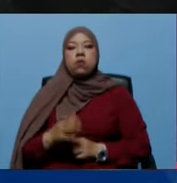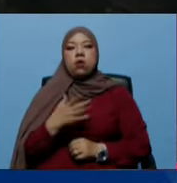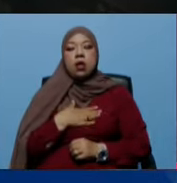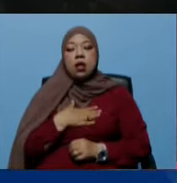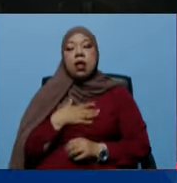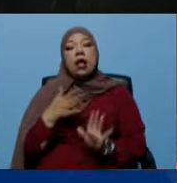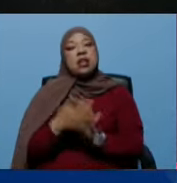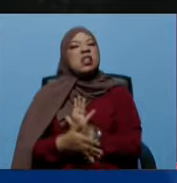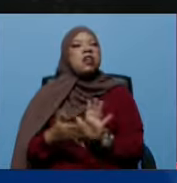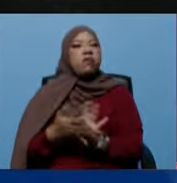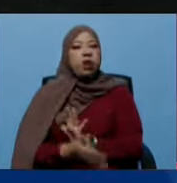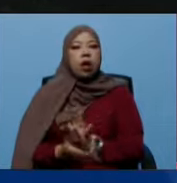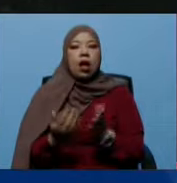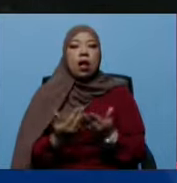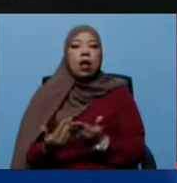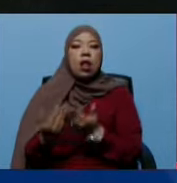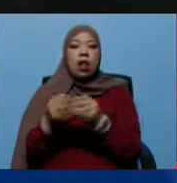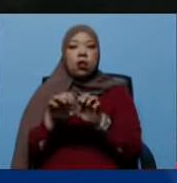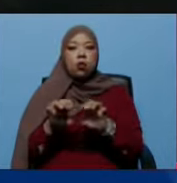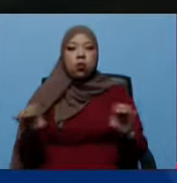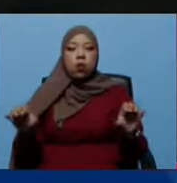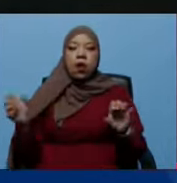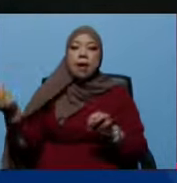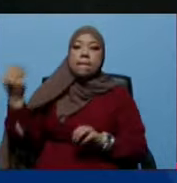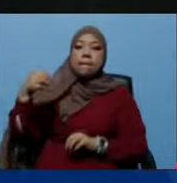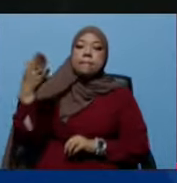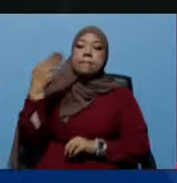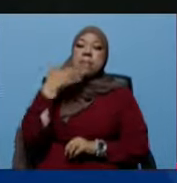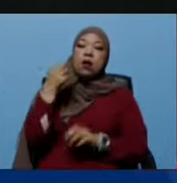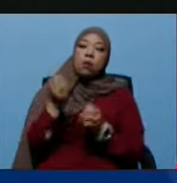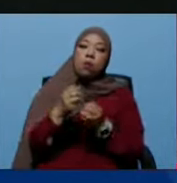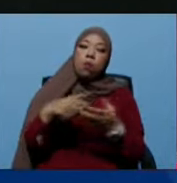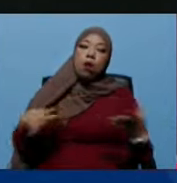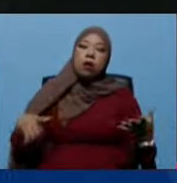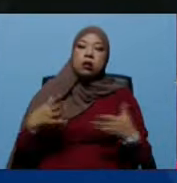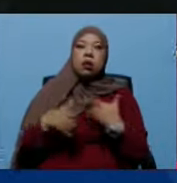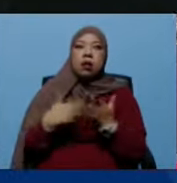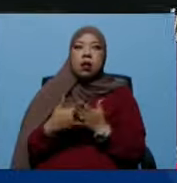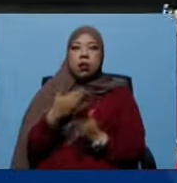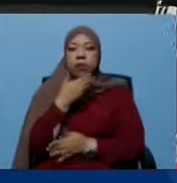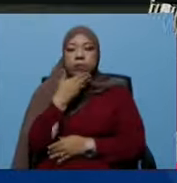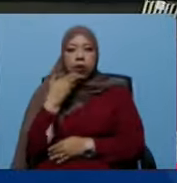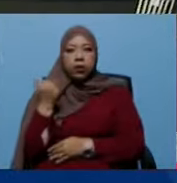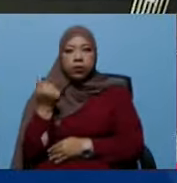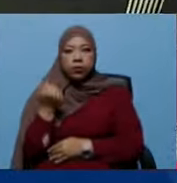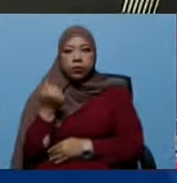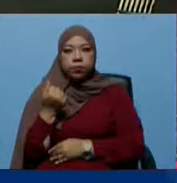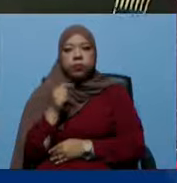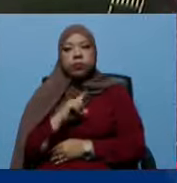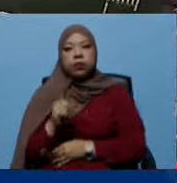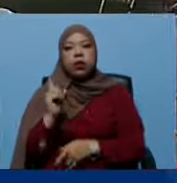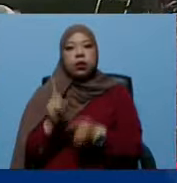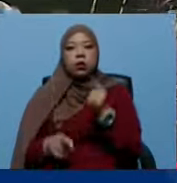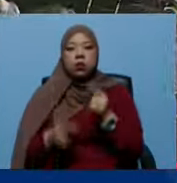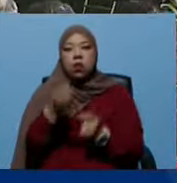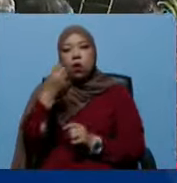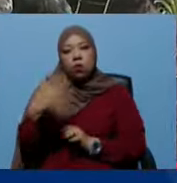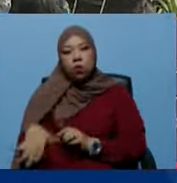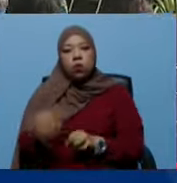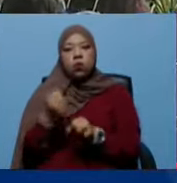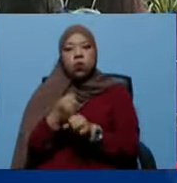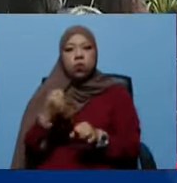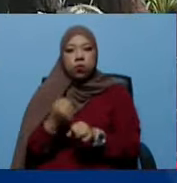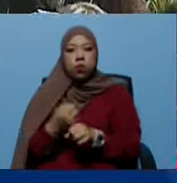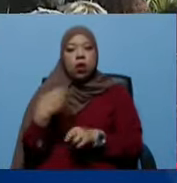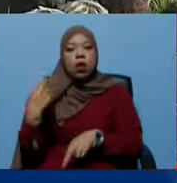público ganó espacio, valga la expresión, y debe ganar ahora calidad. Ahora tenemos que ir a